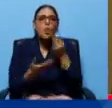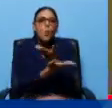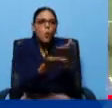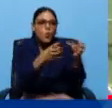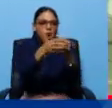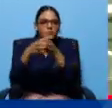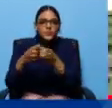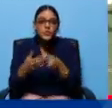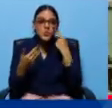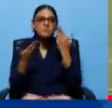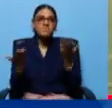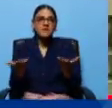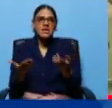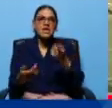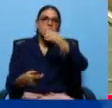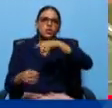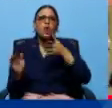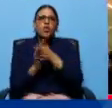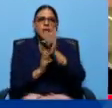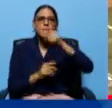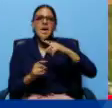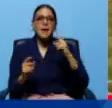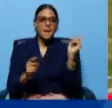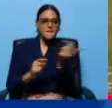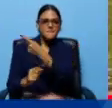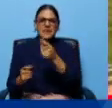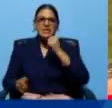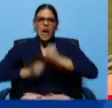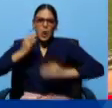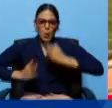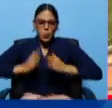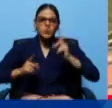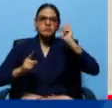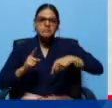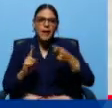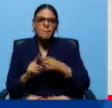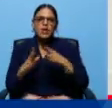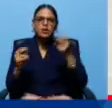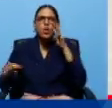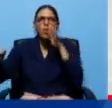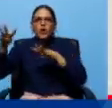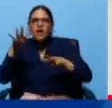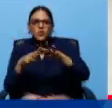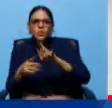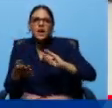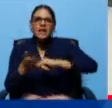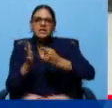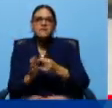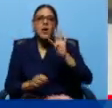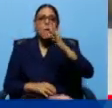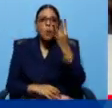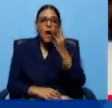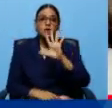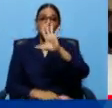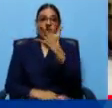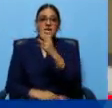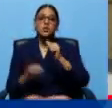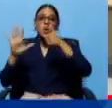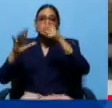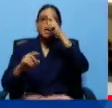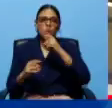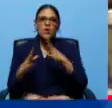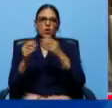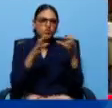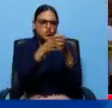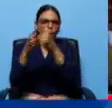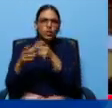Presidente, su pista de atletismo. Todo eso que ve allá es cuarto, quinto y sexto año. Ese es el edificio